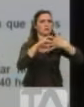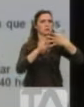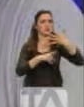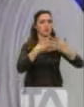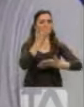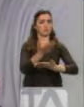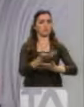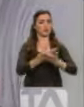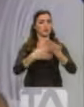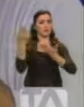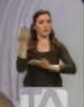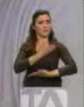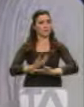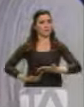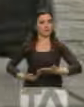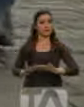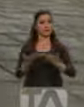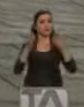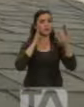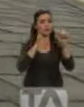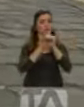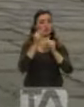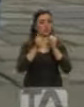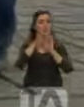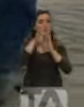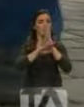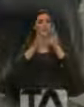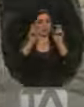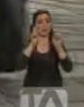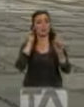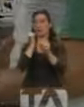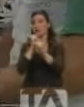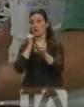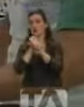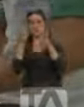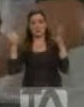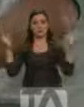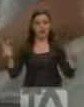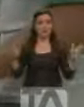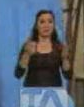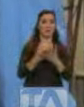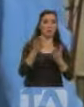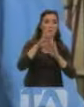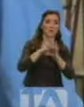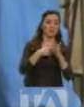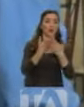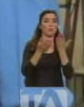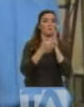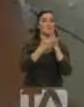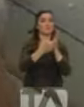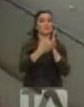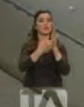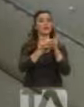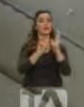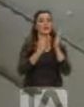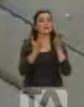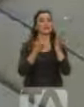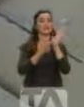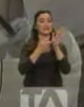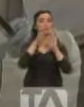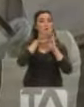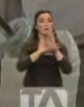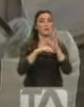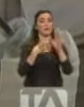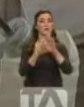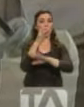la propuesta del primer mandatario con el fin de contrarrestar el desempleo. Uno de ellos, flexibilizar el empleo para reducir la